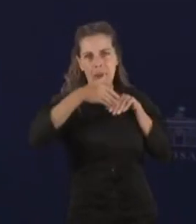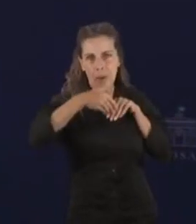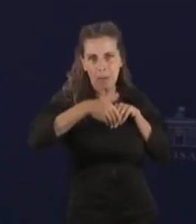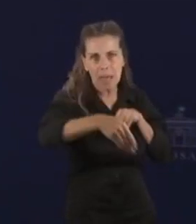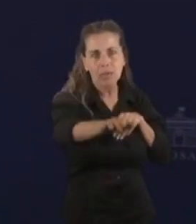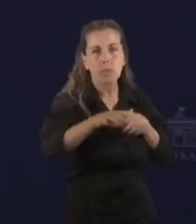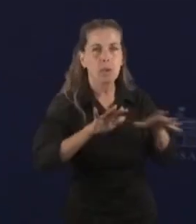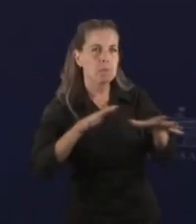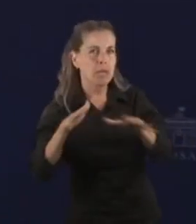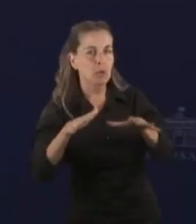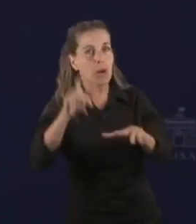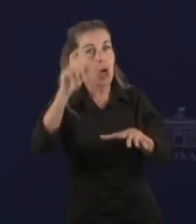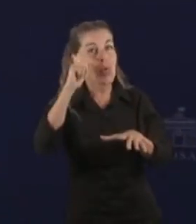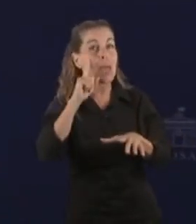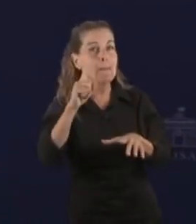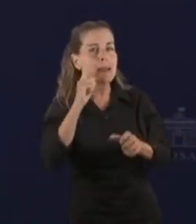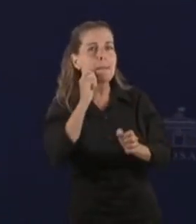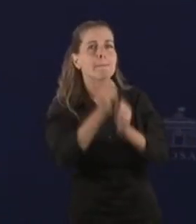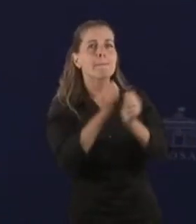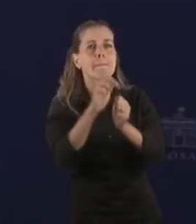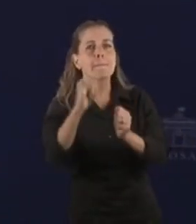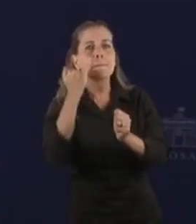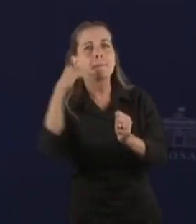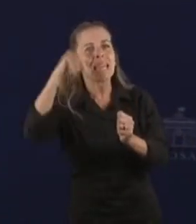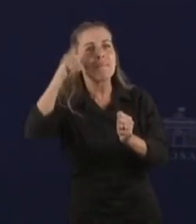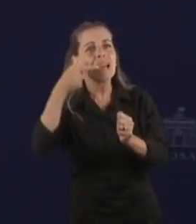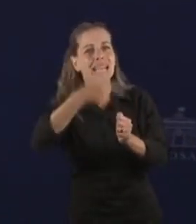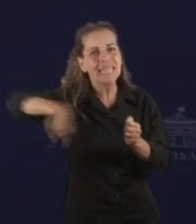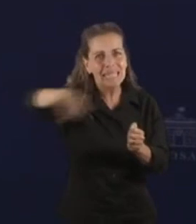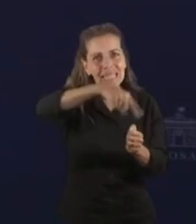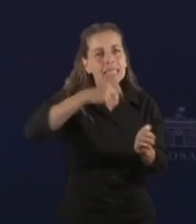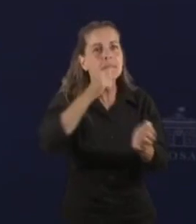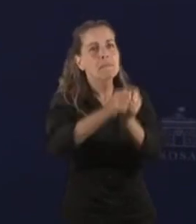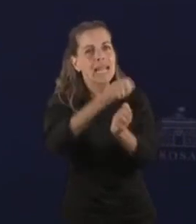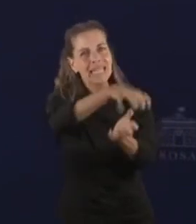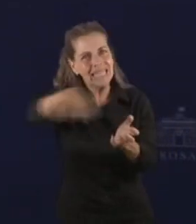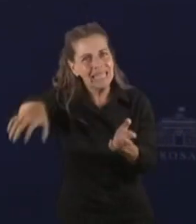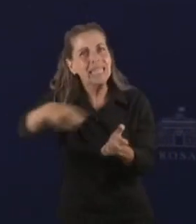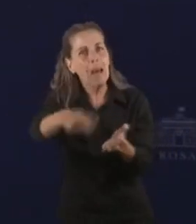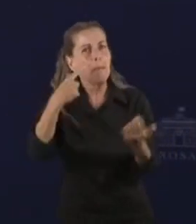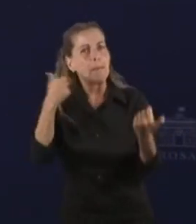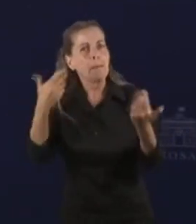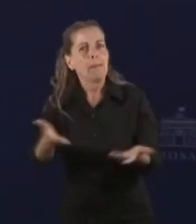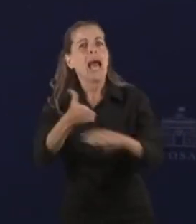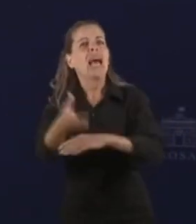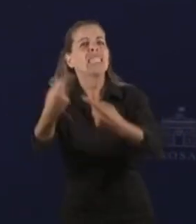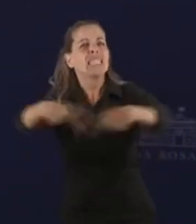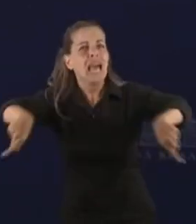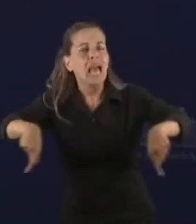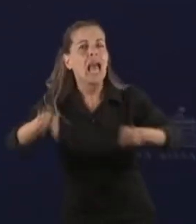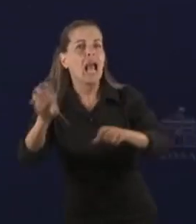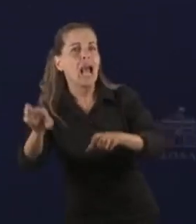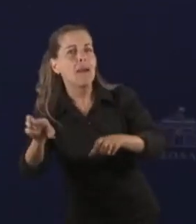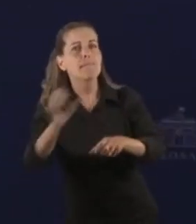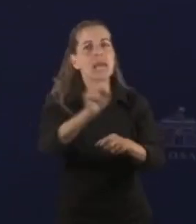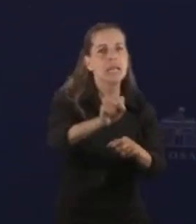10,000 pymes van a poder acceder nuevamente al mercado de cambios para hacer frente a deudas de